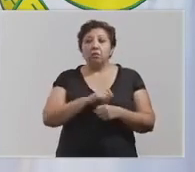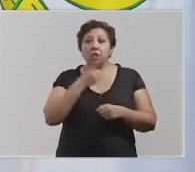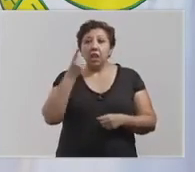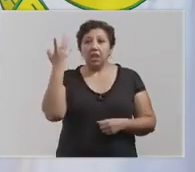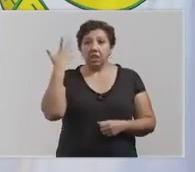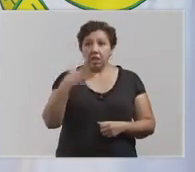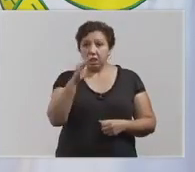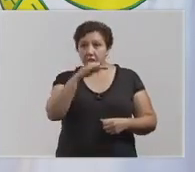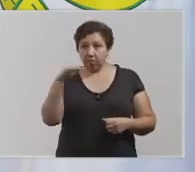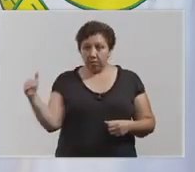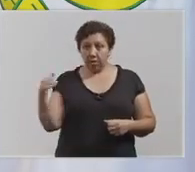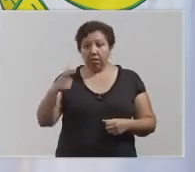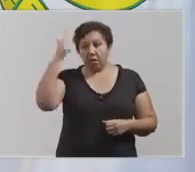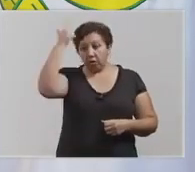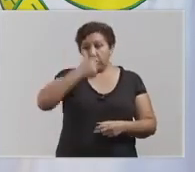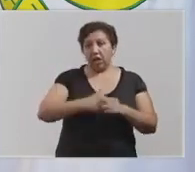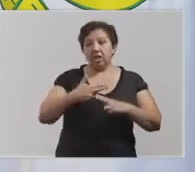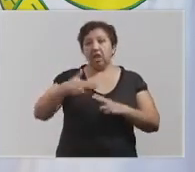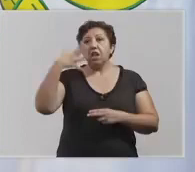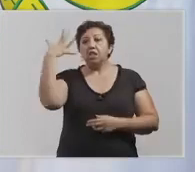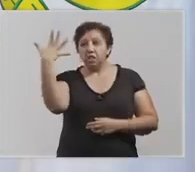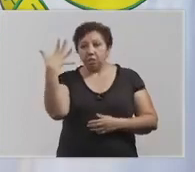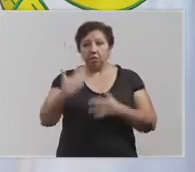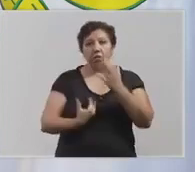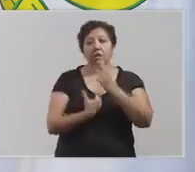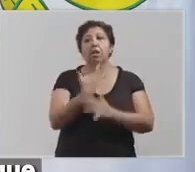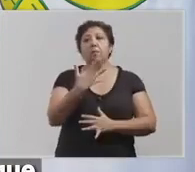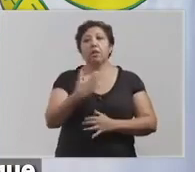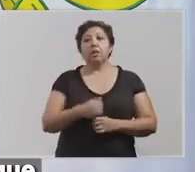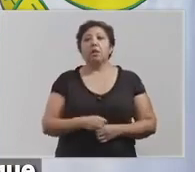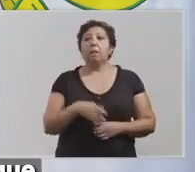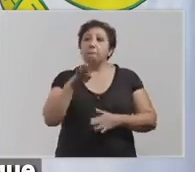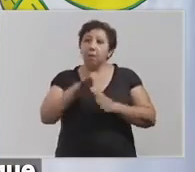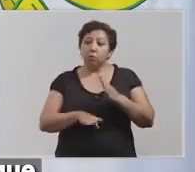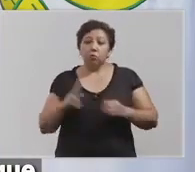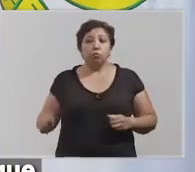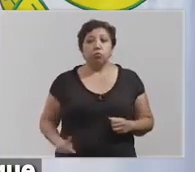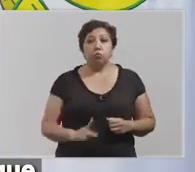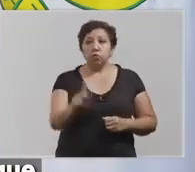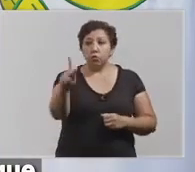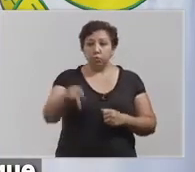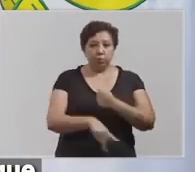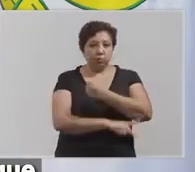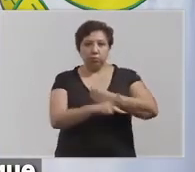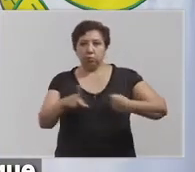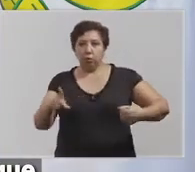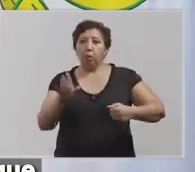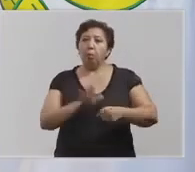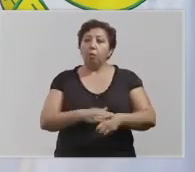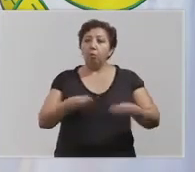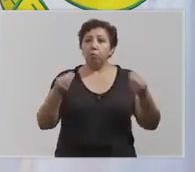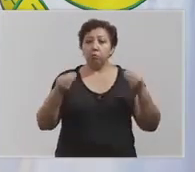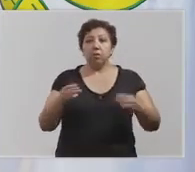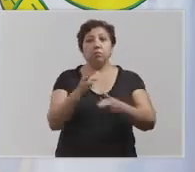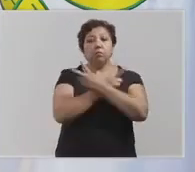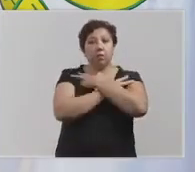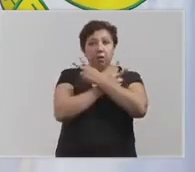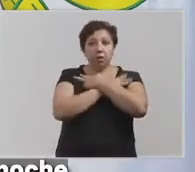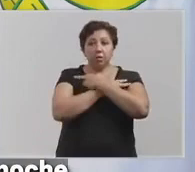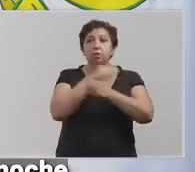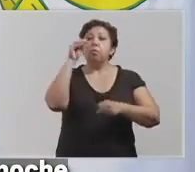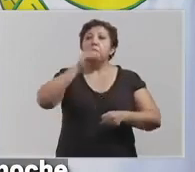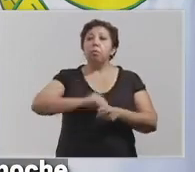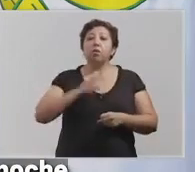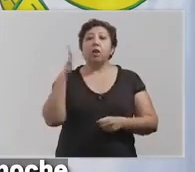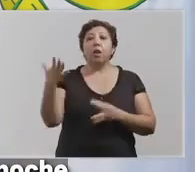vial a partir de las 10:30 de la noche y hasta las 5 de la mañana, excepto en los municipios costeros, que por la cantidad de vacacionistas